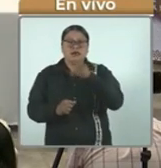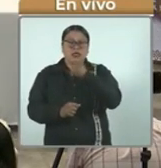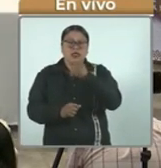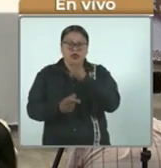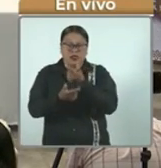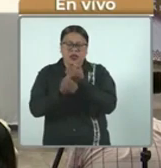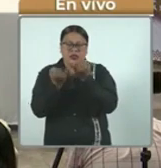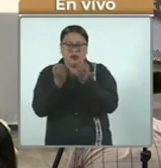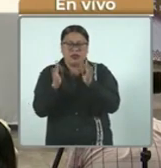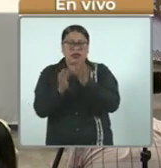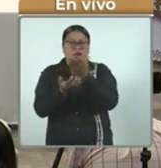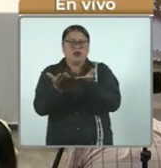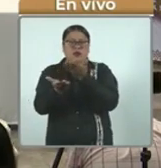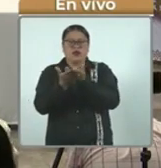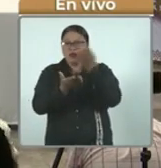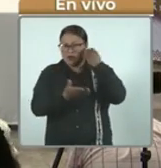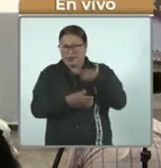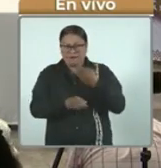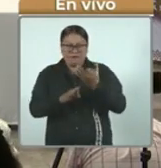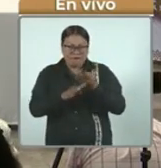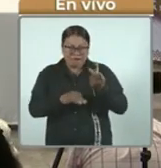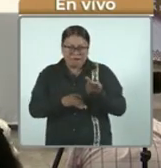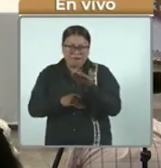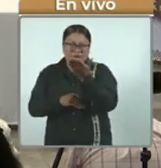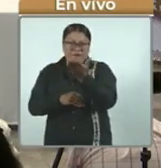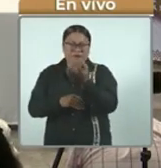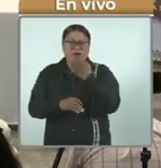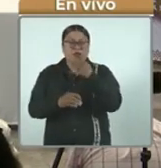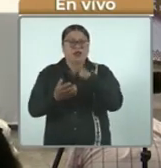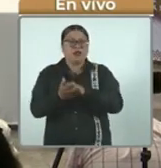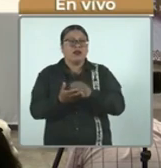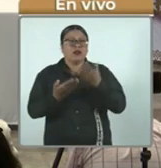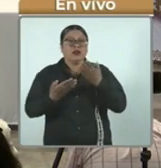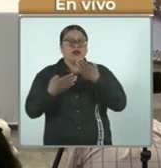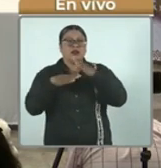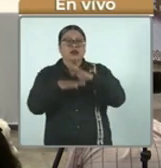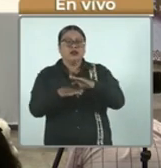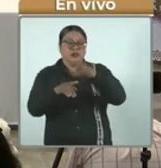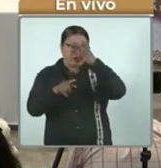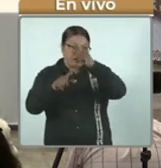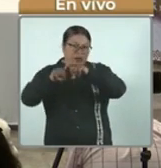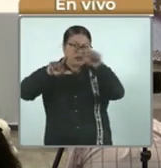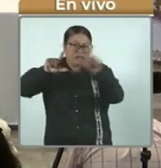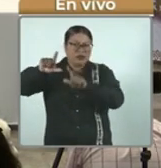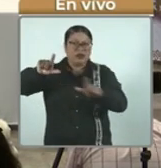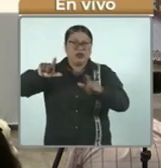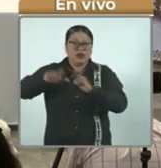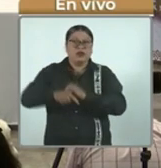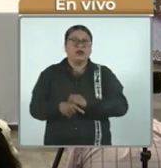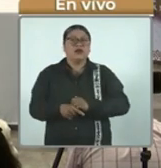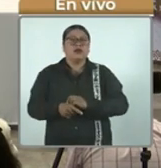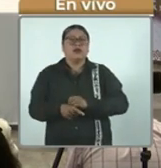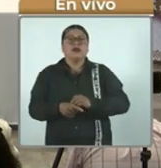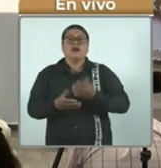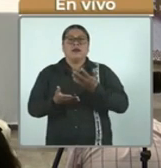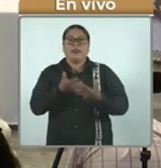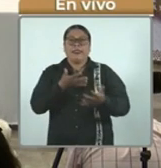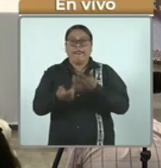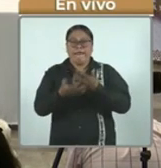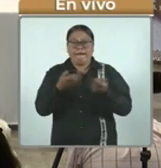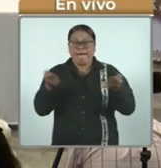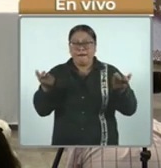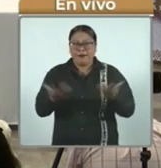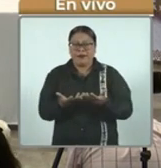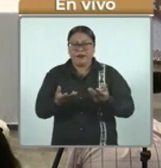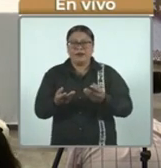Propuesta Oaxaca, secretario. Pues en el marco nacional, precisamente, y la estrategia que se está